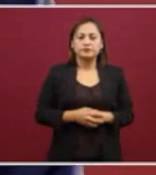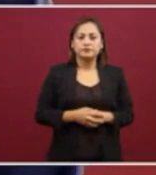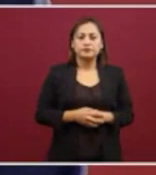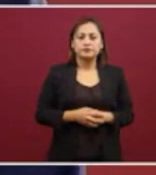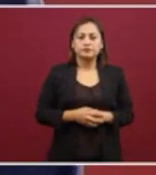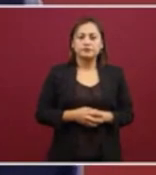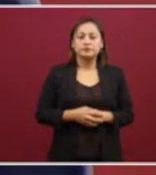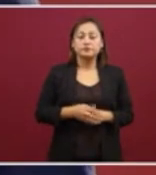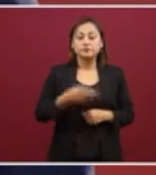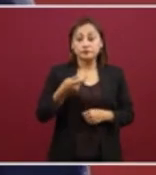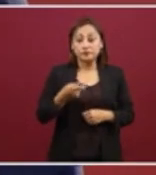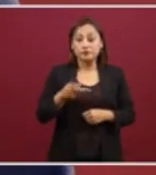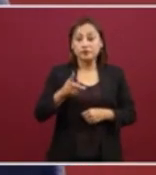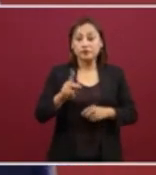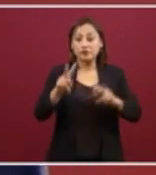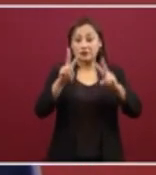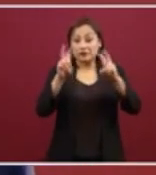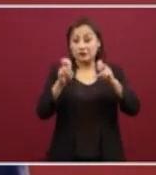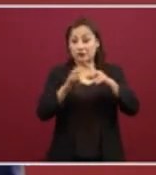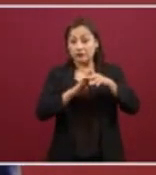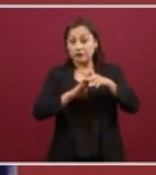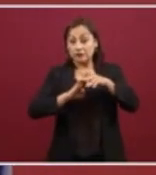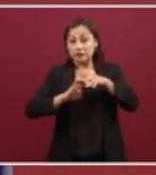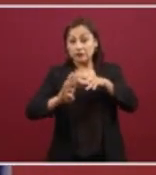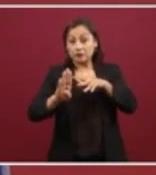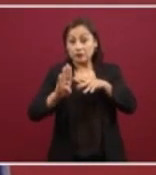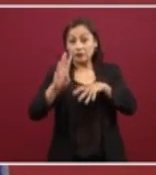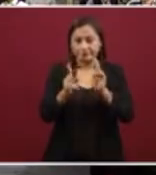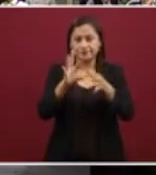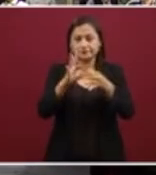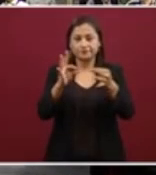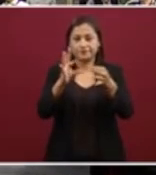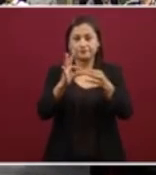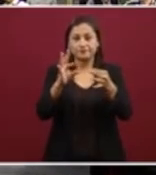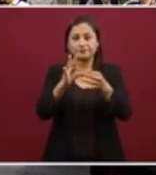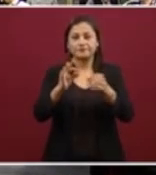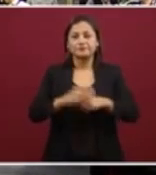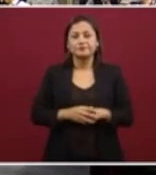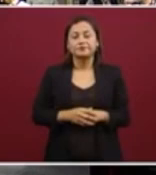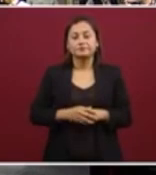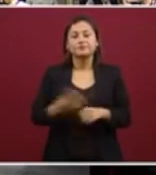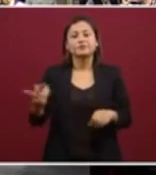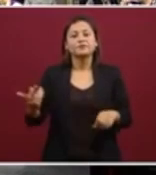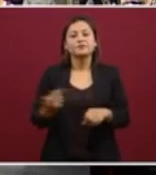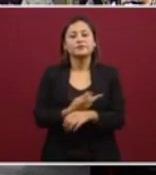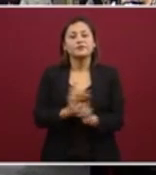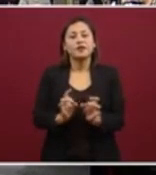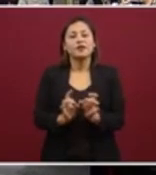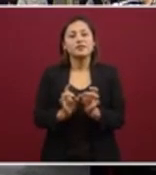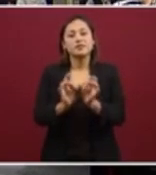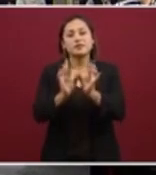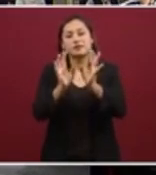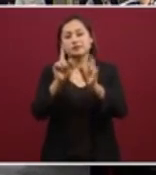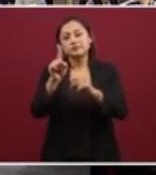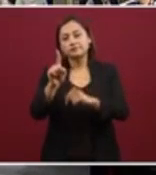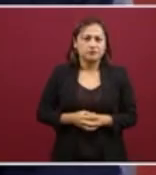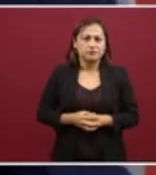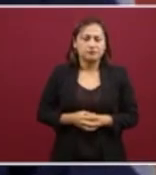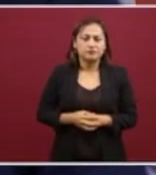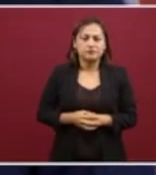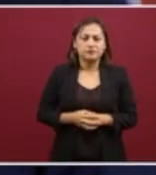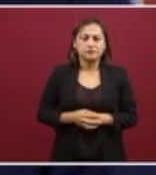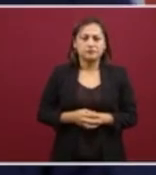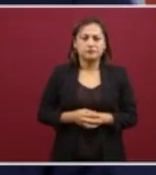que se estabilizó a petróleos méxicanos en un tiempo récord y que actualmente se trabaja en la producción de 22 campos petroleros